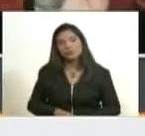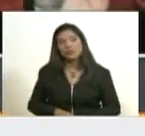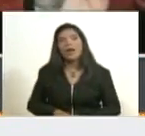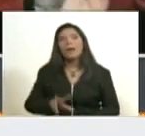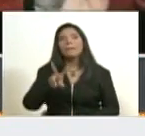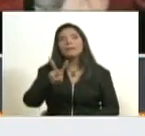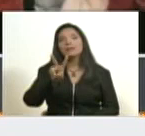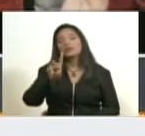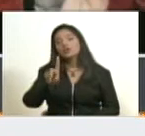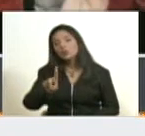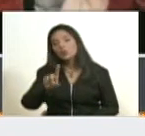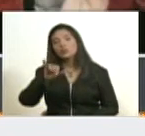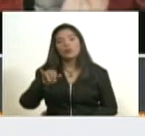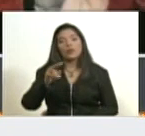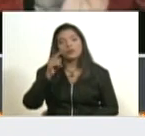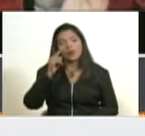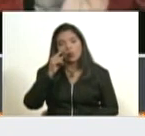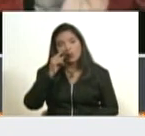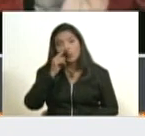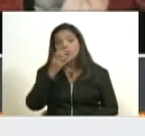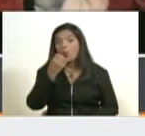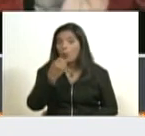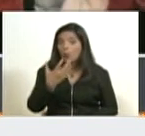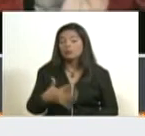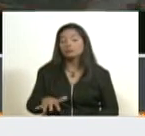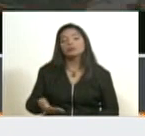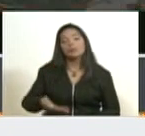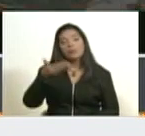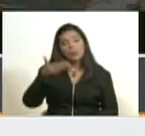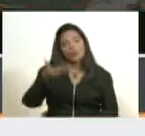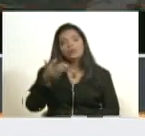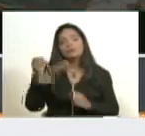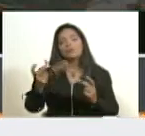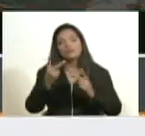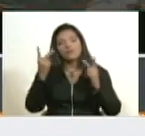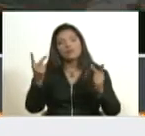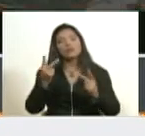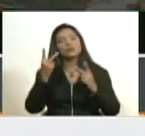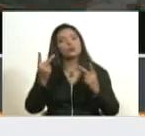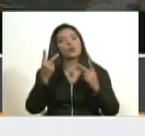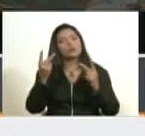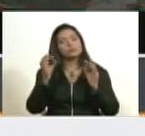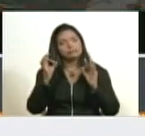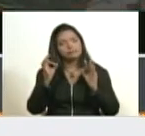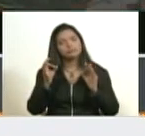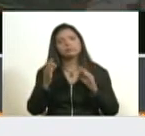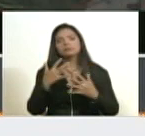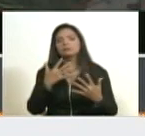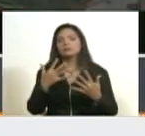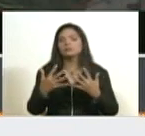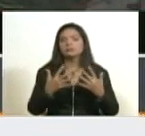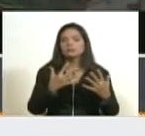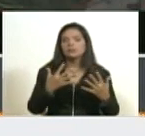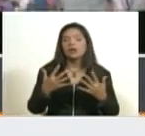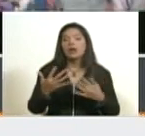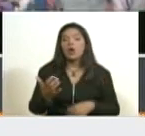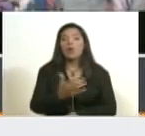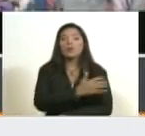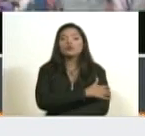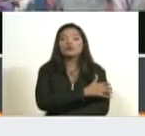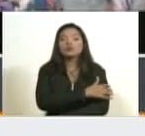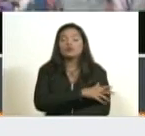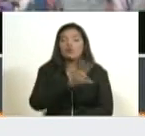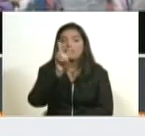junio, una buena, importante victoria diplomática. La oposición